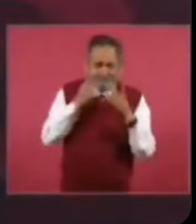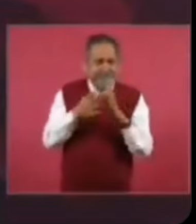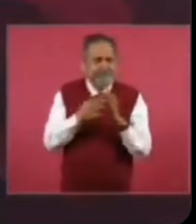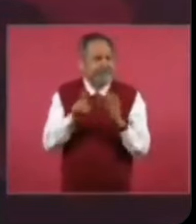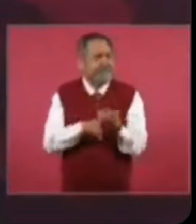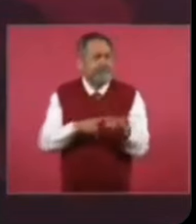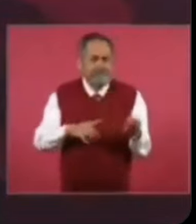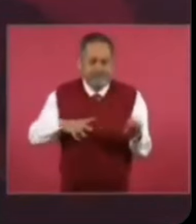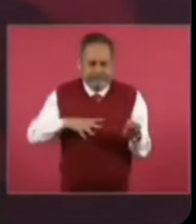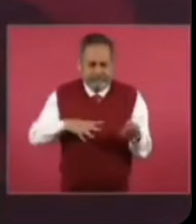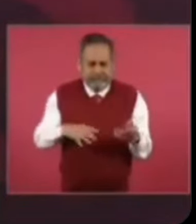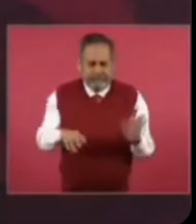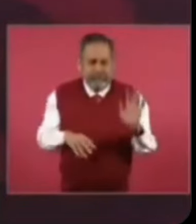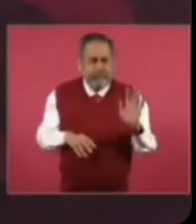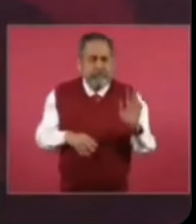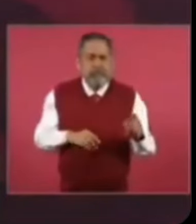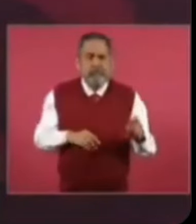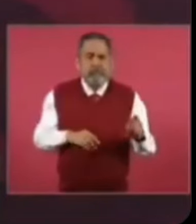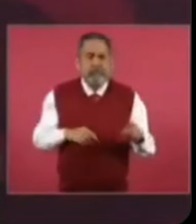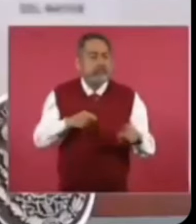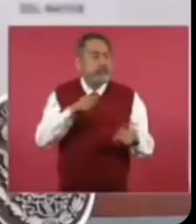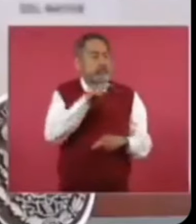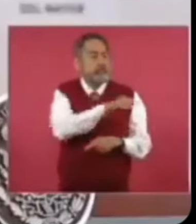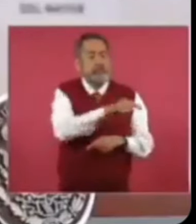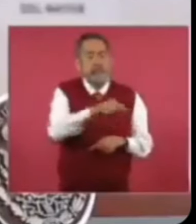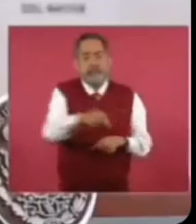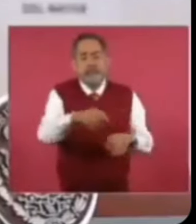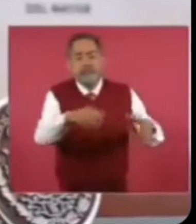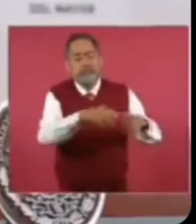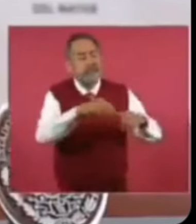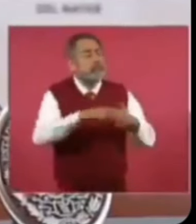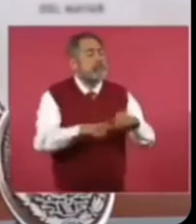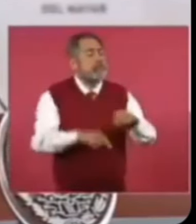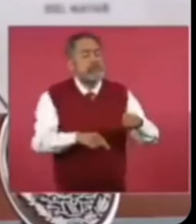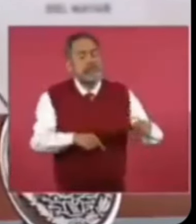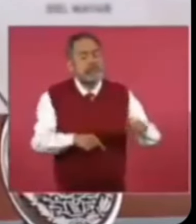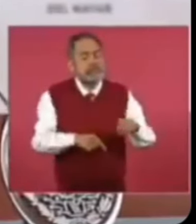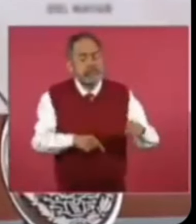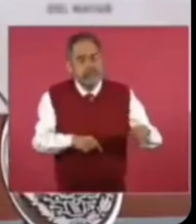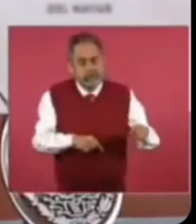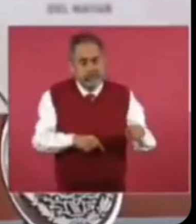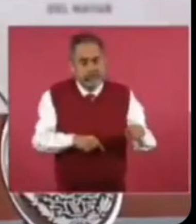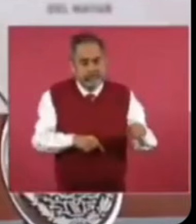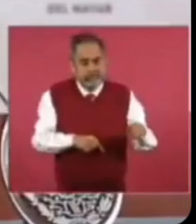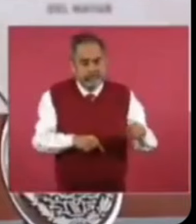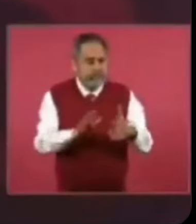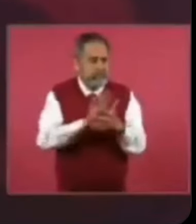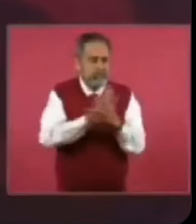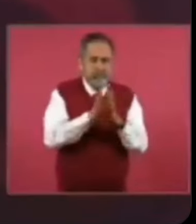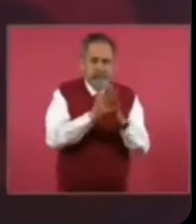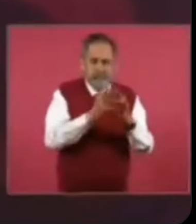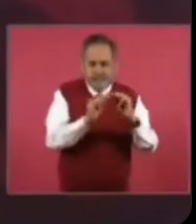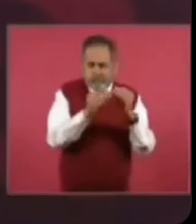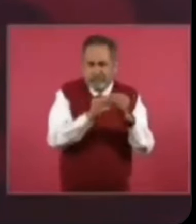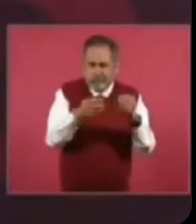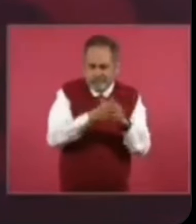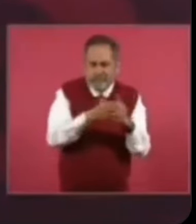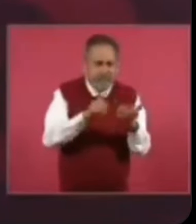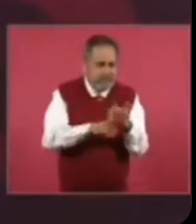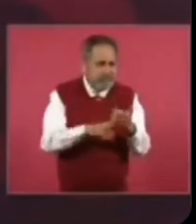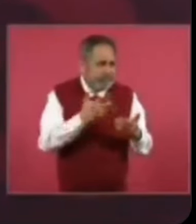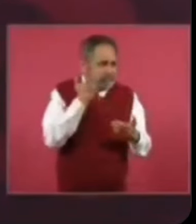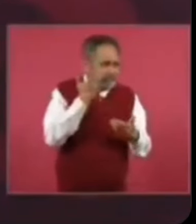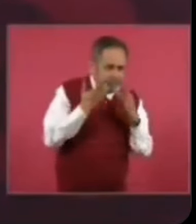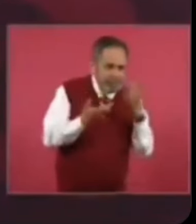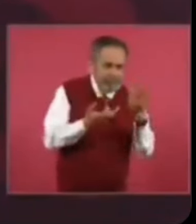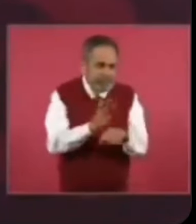Leyva la para en seco. Le dice, no hables si no tienes pruebas. Pero ya conocemos a la